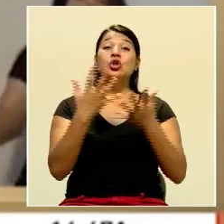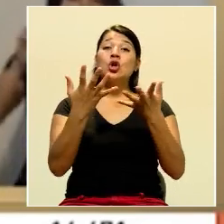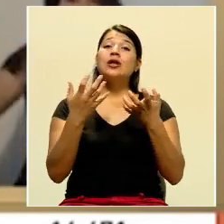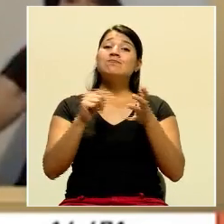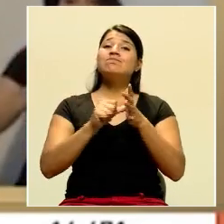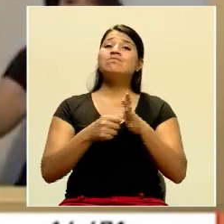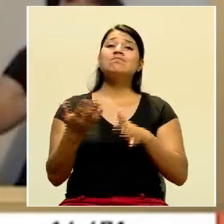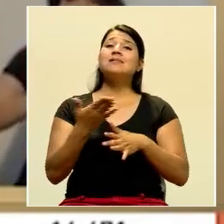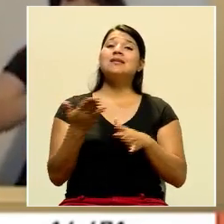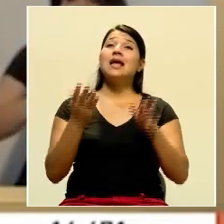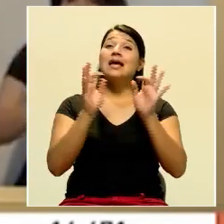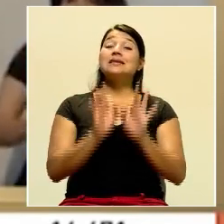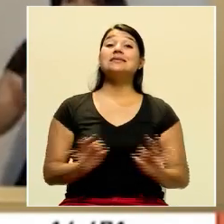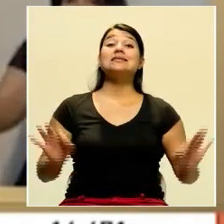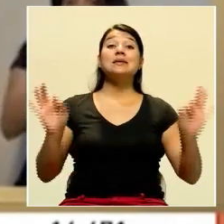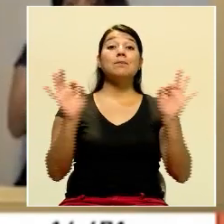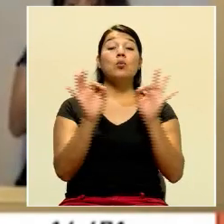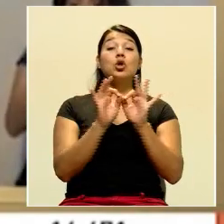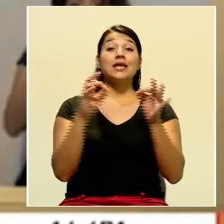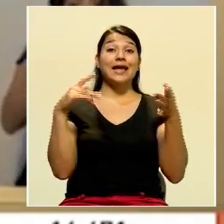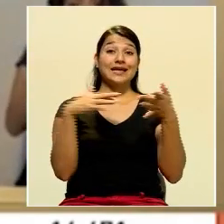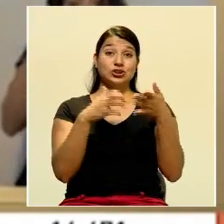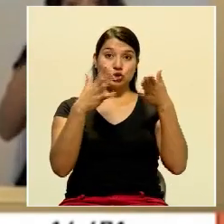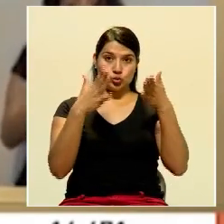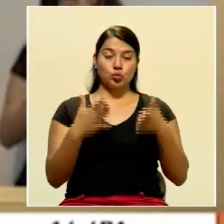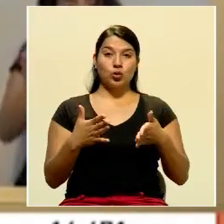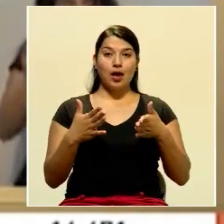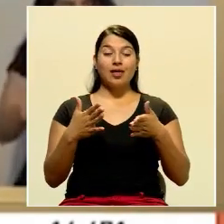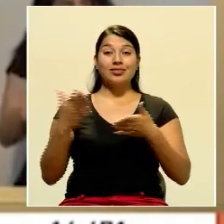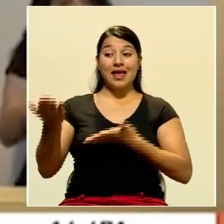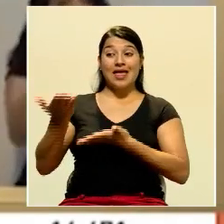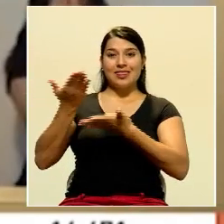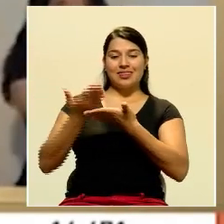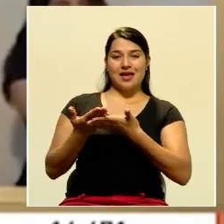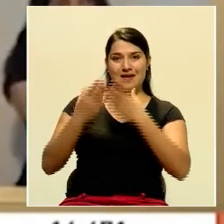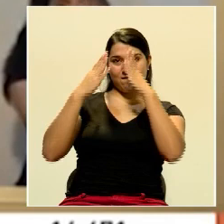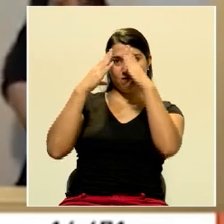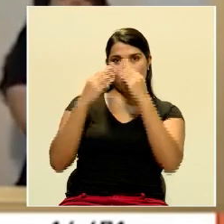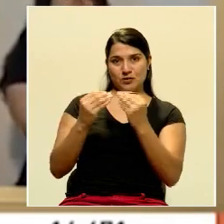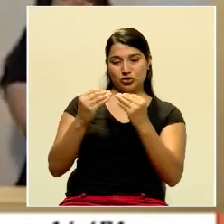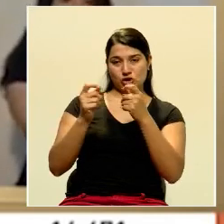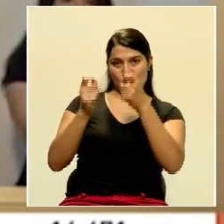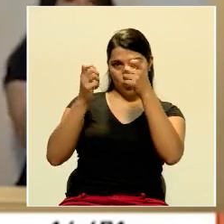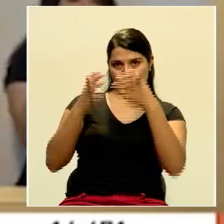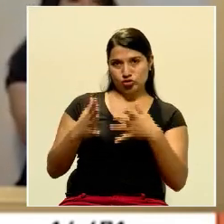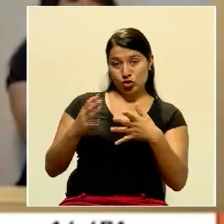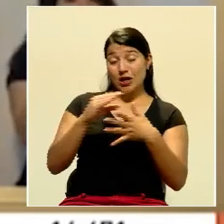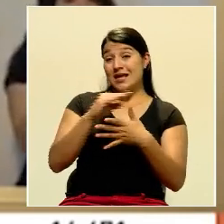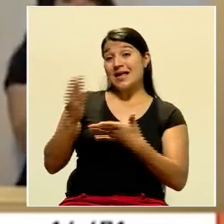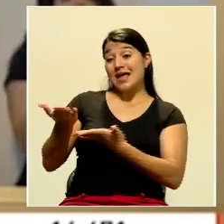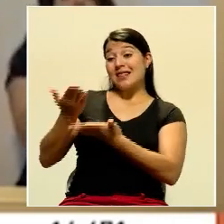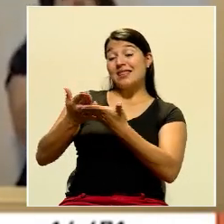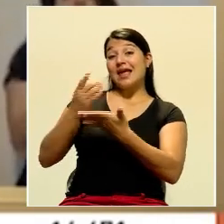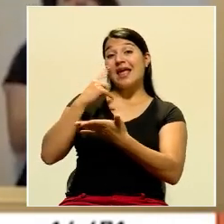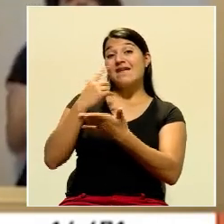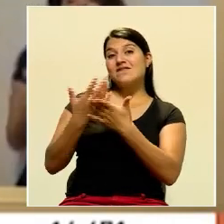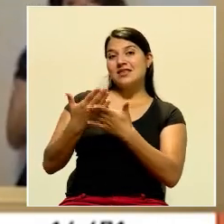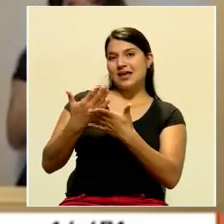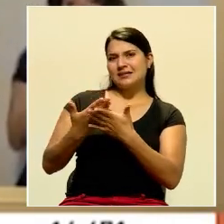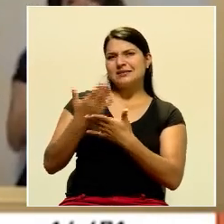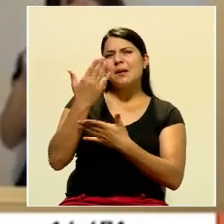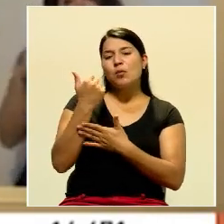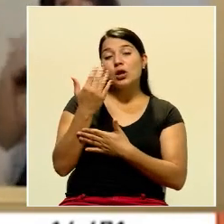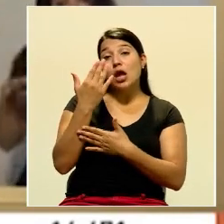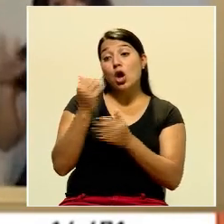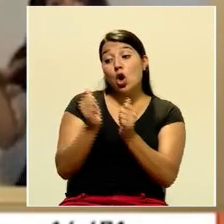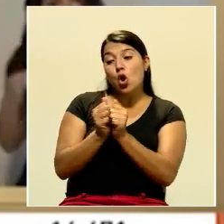en la importancia de que los estudiantes remitan esos informes y las evidencias que solicitan los docentes, porque con estos